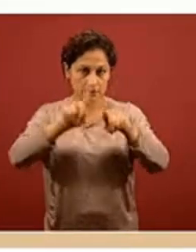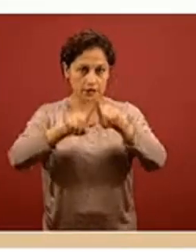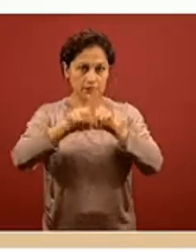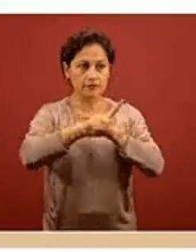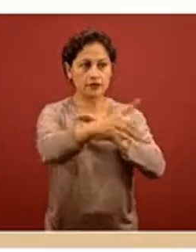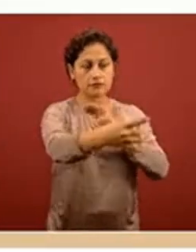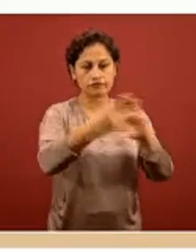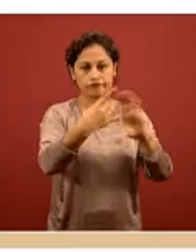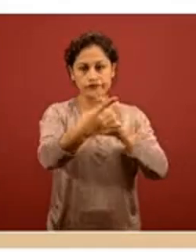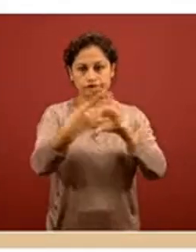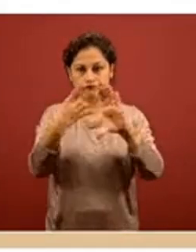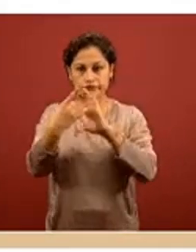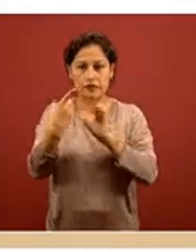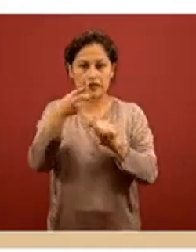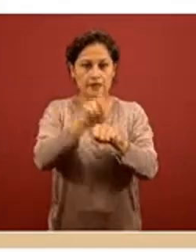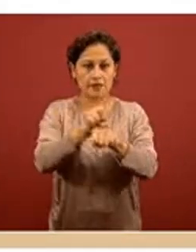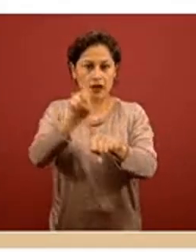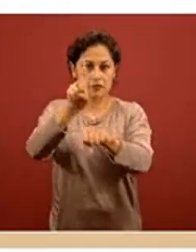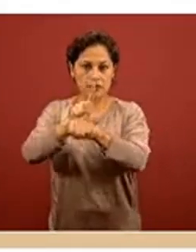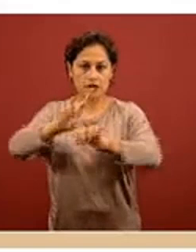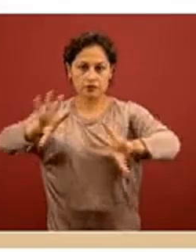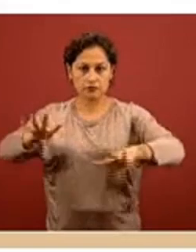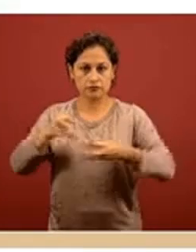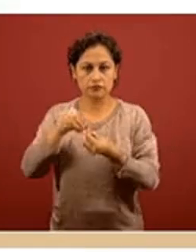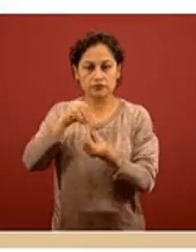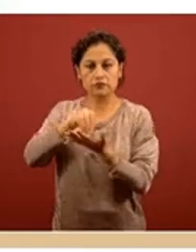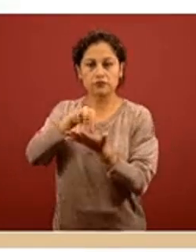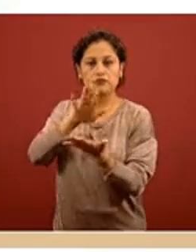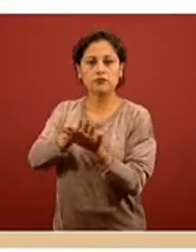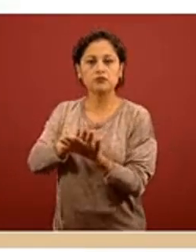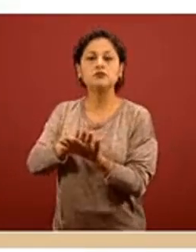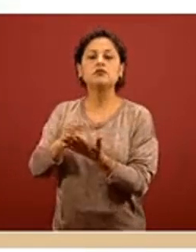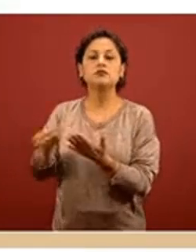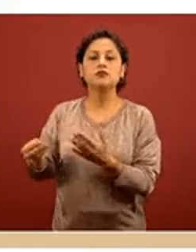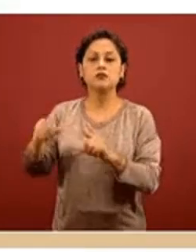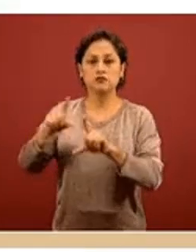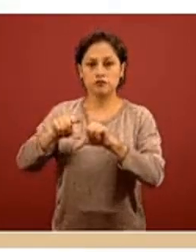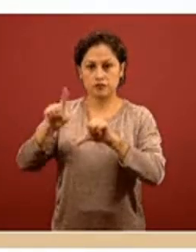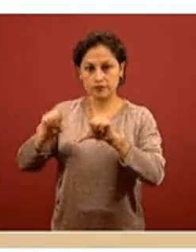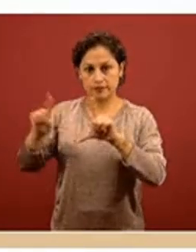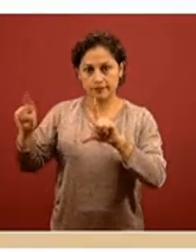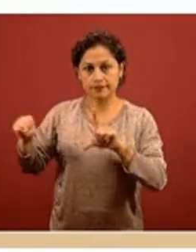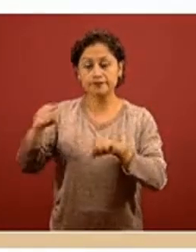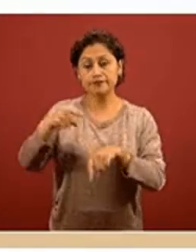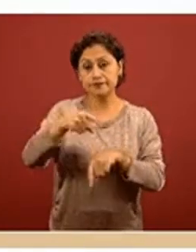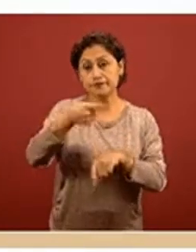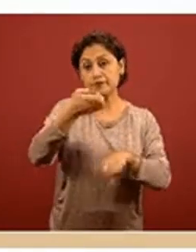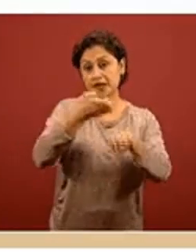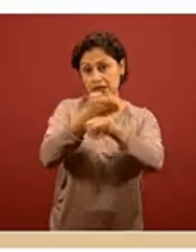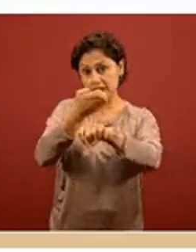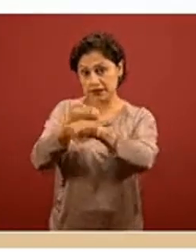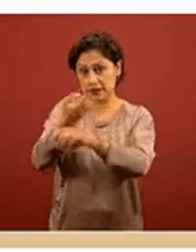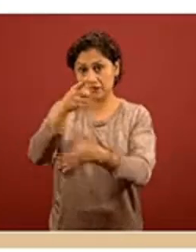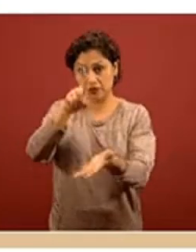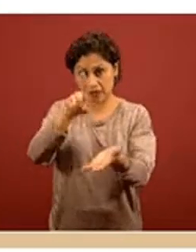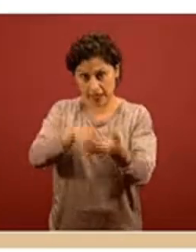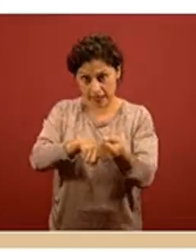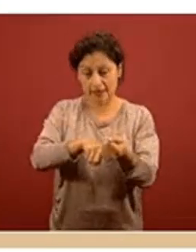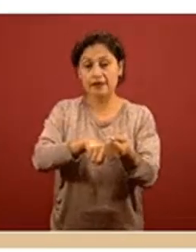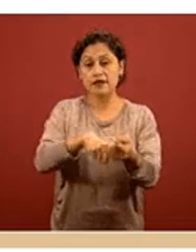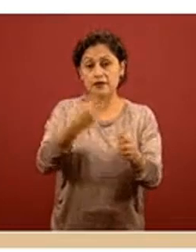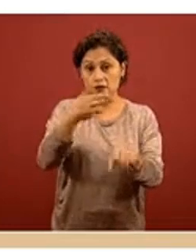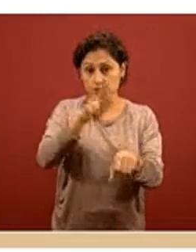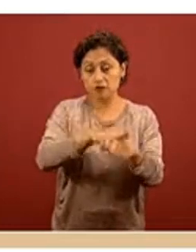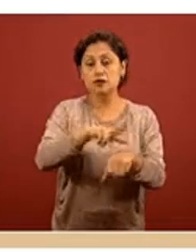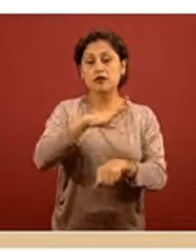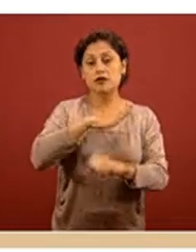están notificando día por día. Cada una de estas unidades tiene un enlace operativo que a su vez cuenta con un